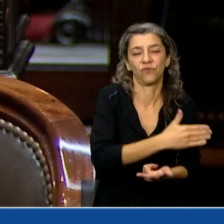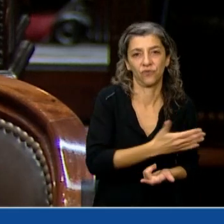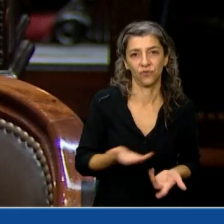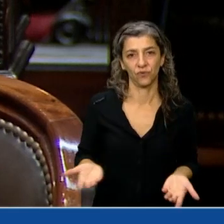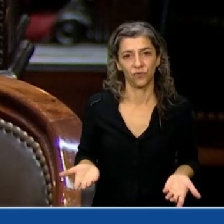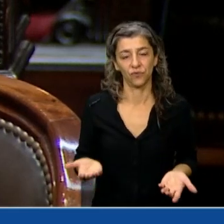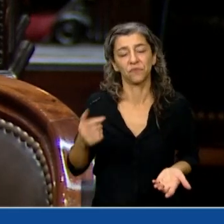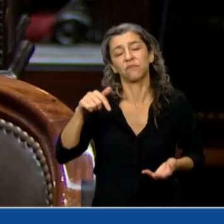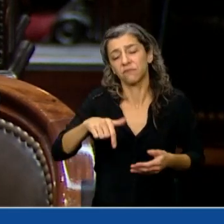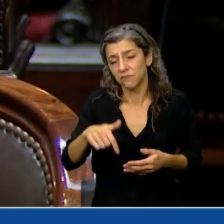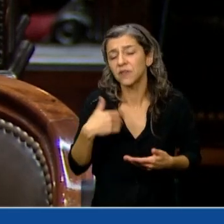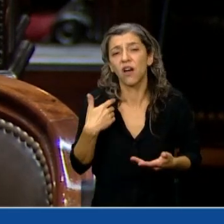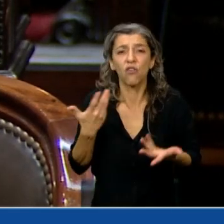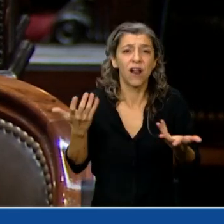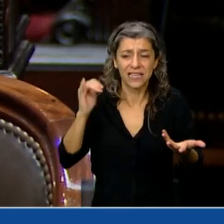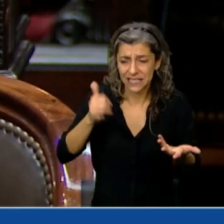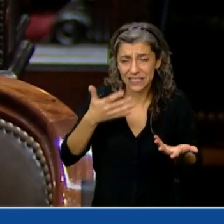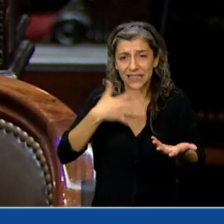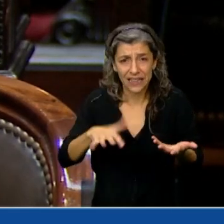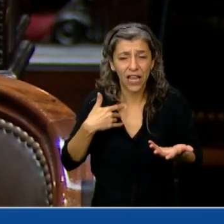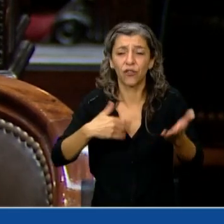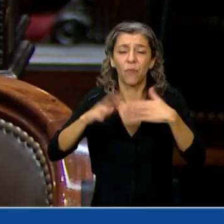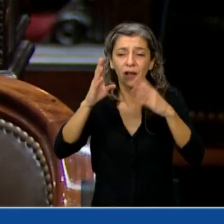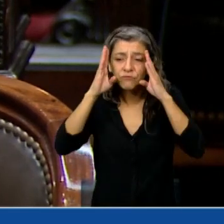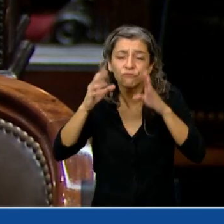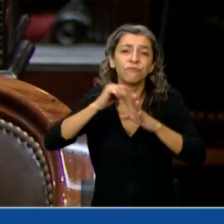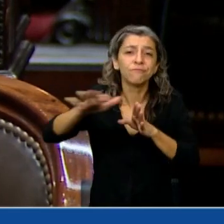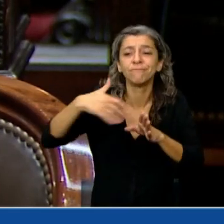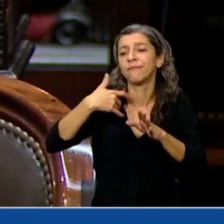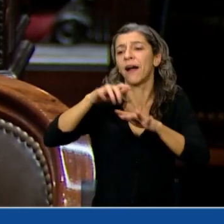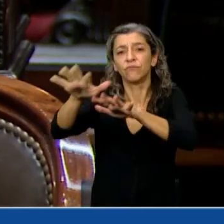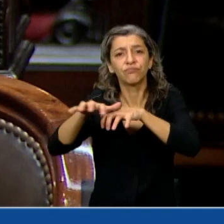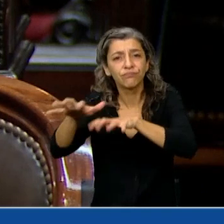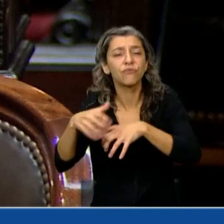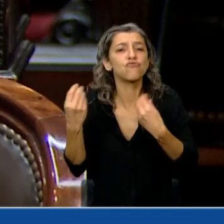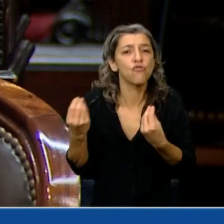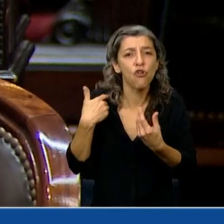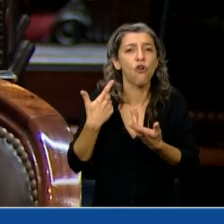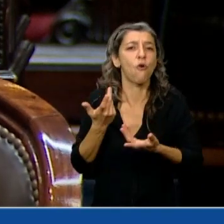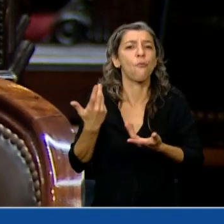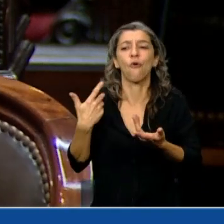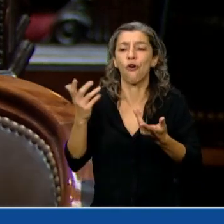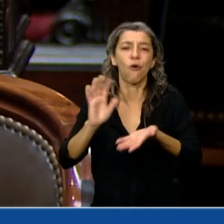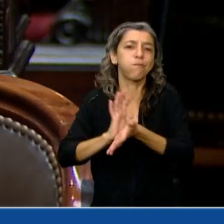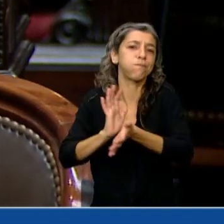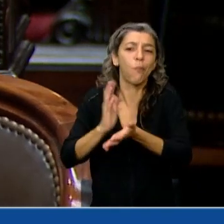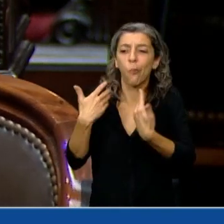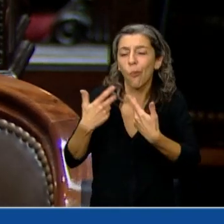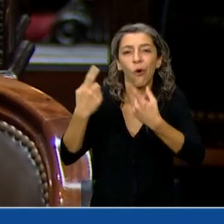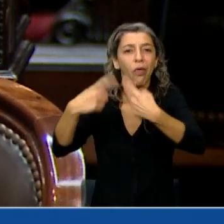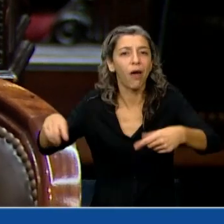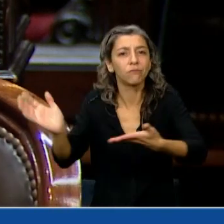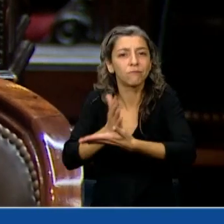caso agropecuaria, en lo que es la producción orgánica. Ahora, fijémonos también la situación que está pasando